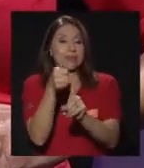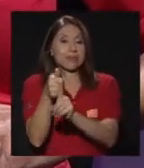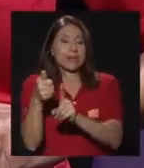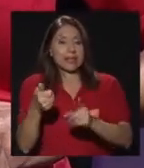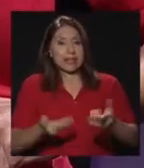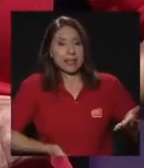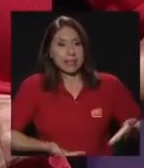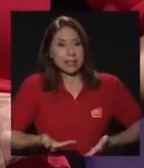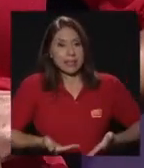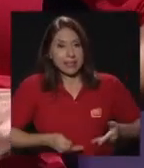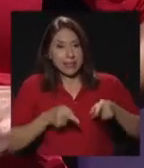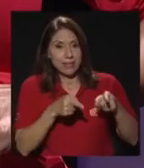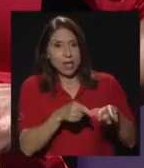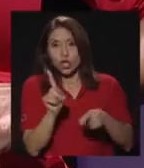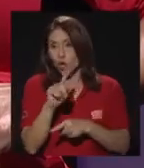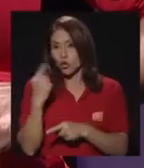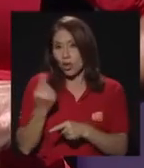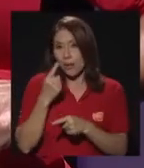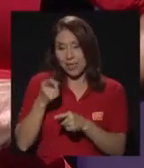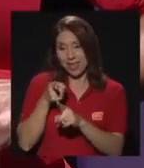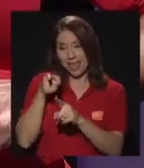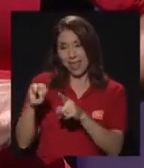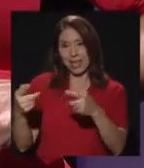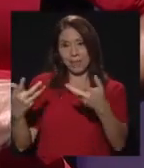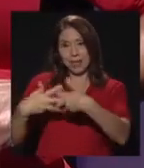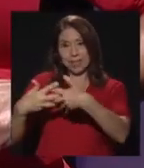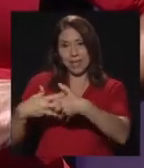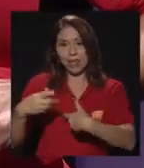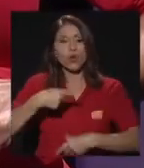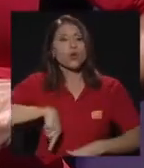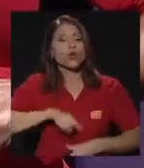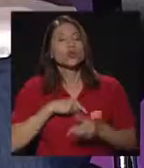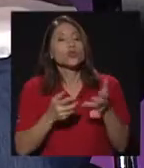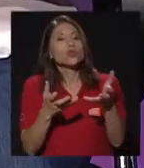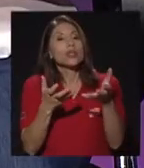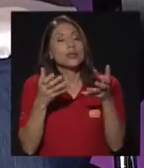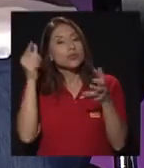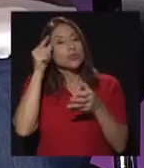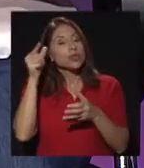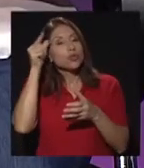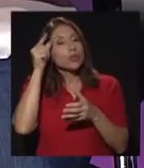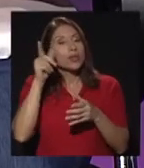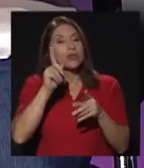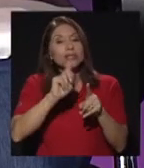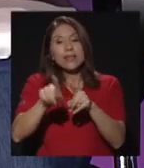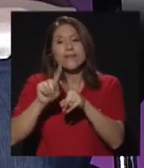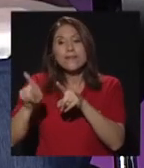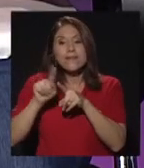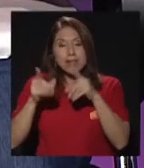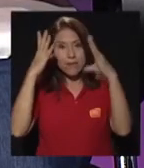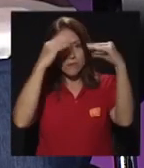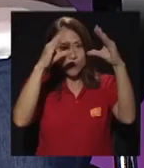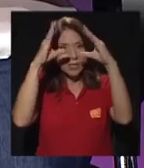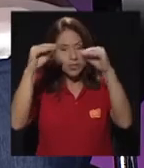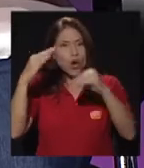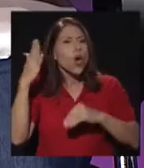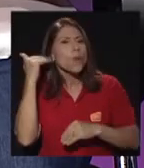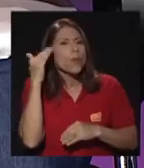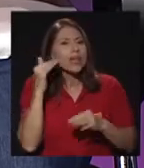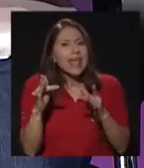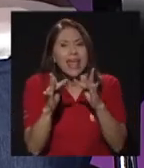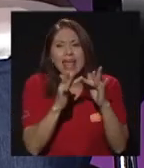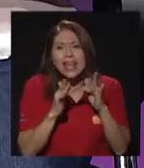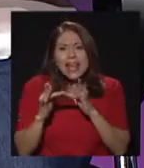El otro elemento que nosotros planteamos es que haya información desde los estados. O sea, ¿por qué Enlaces Nicaragüenses anda haciendo Migramóvil,